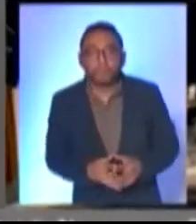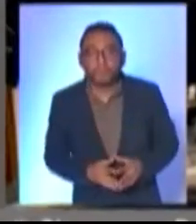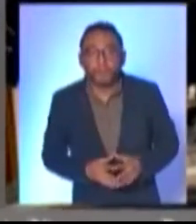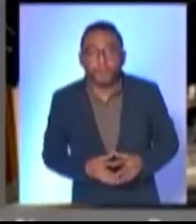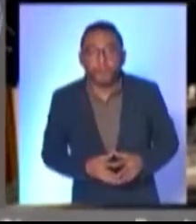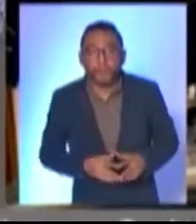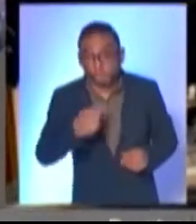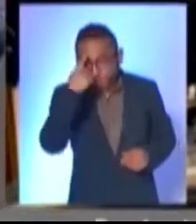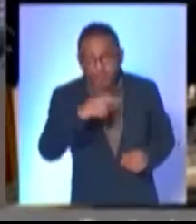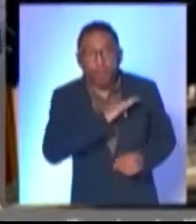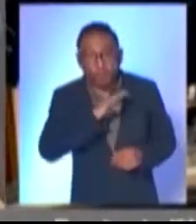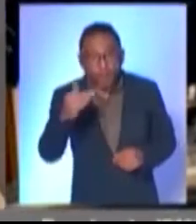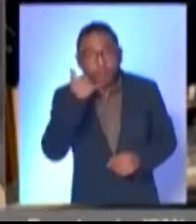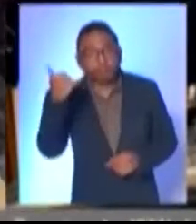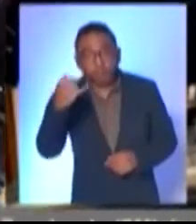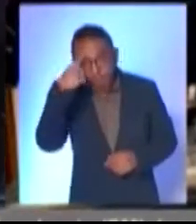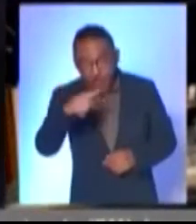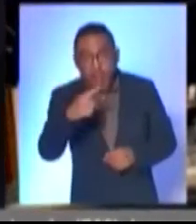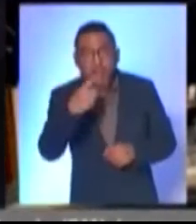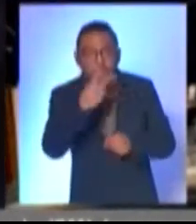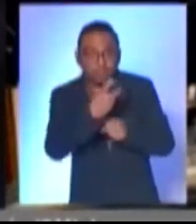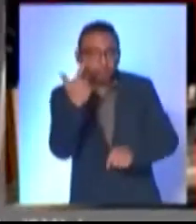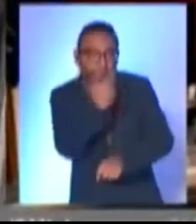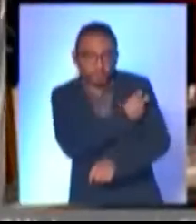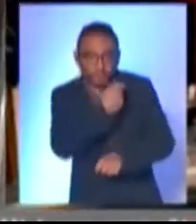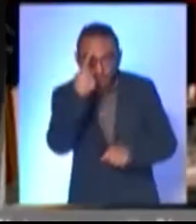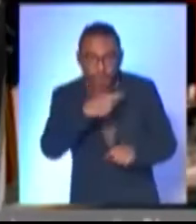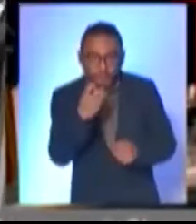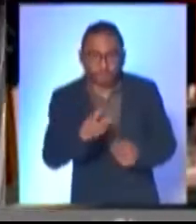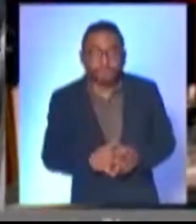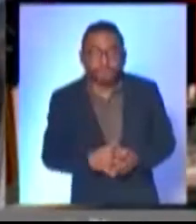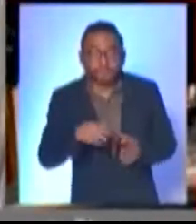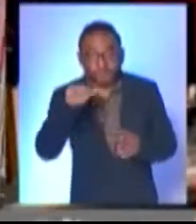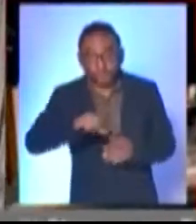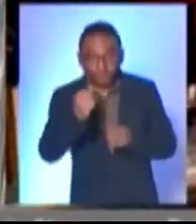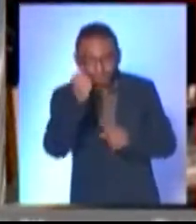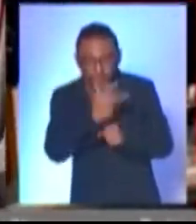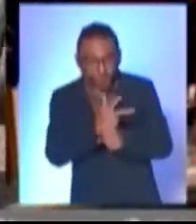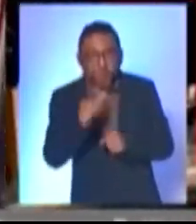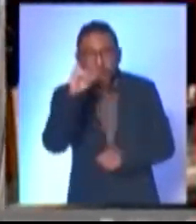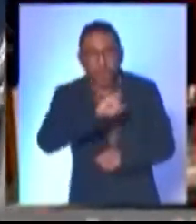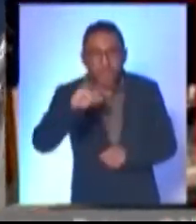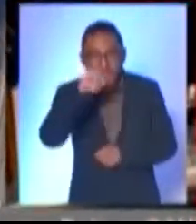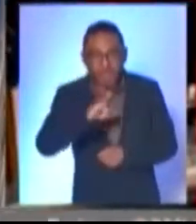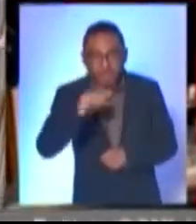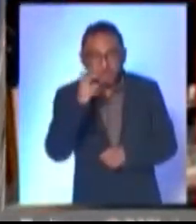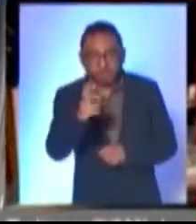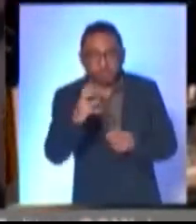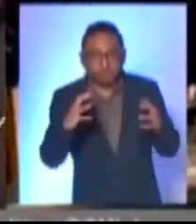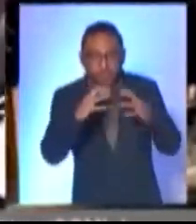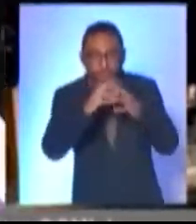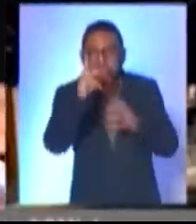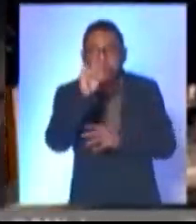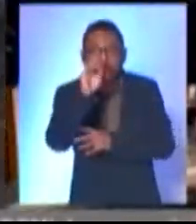para que pueda localizarlo para la segunda aplicación de la dosis. Desde temprana hora de este jueves, en las instalaciones del Poliforum